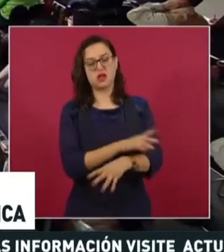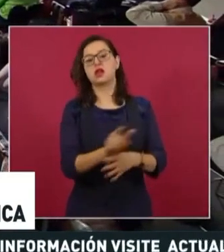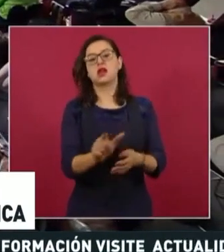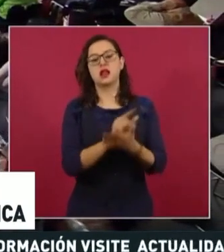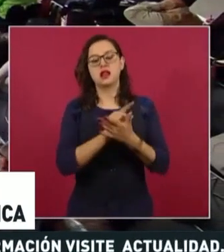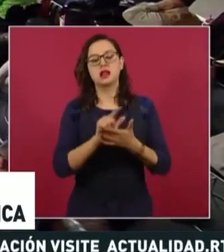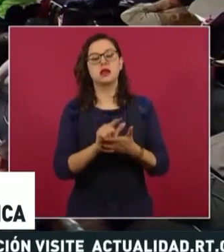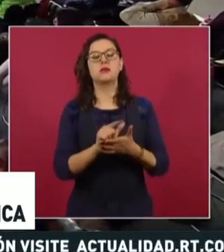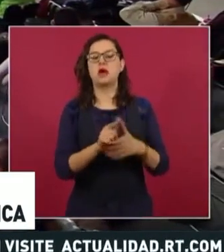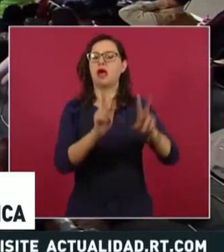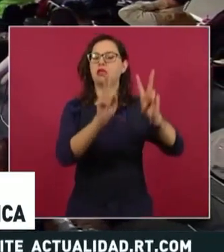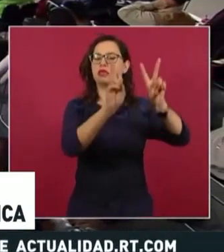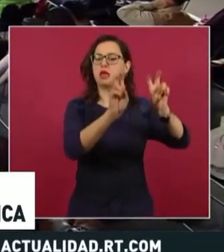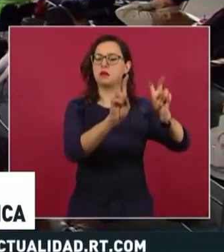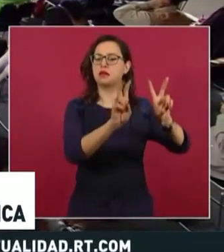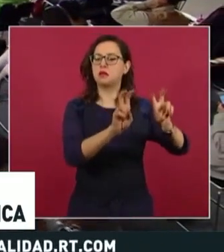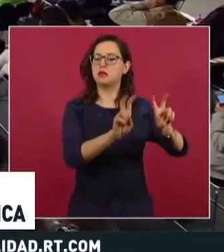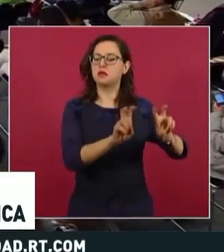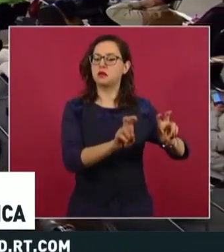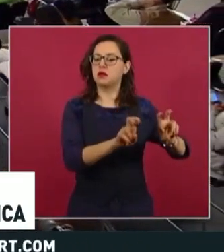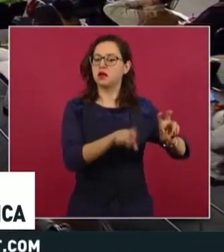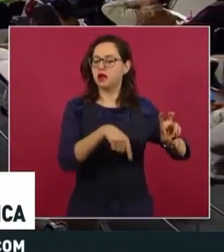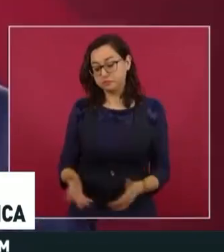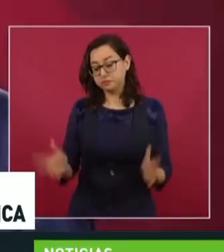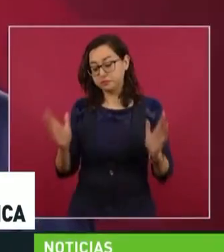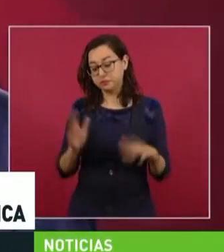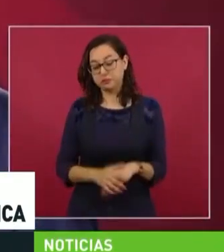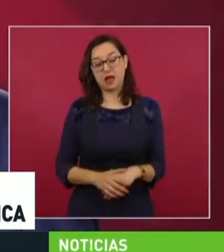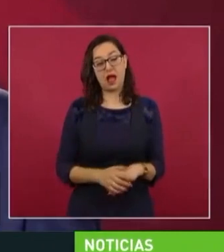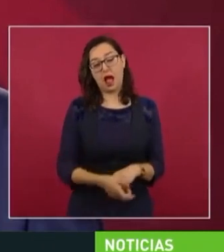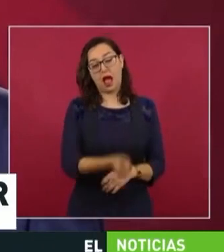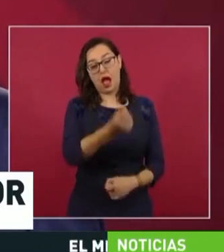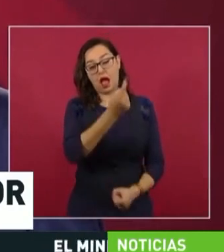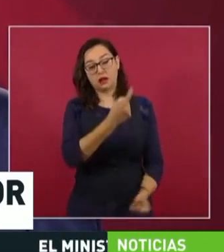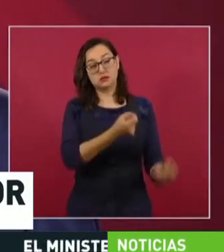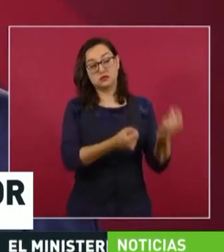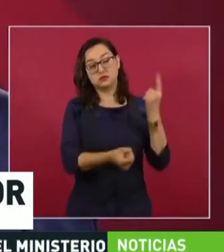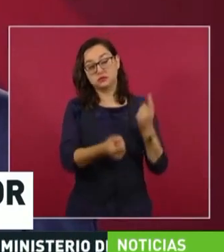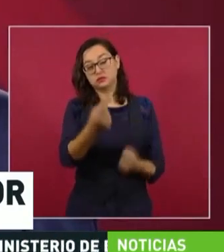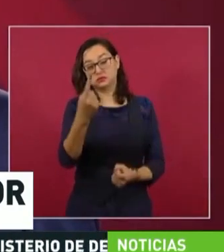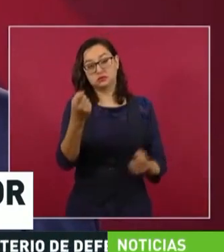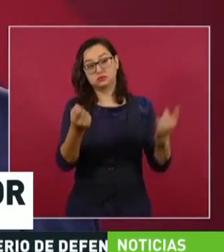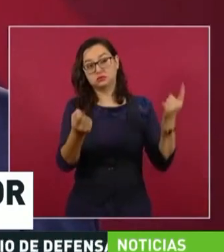Algunos, yo creo que ni siquiera